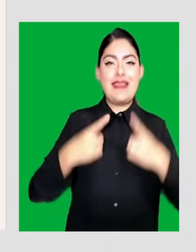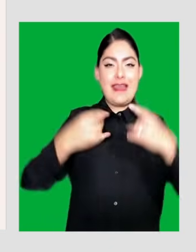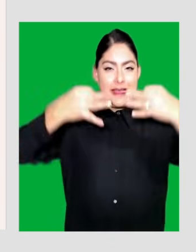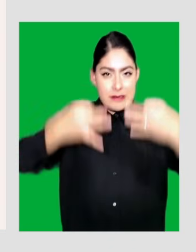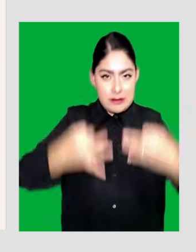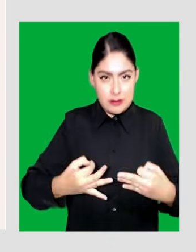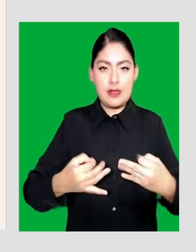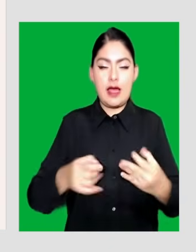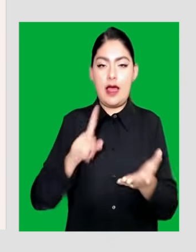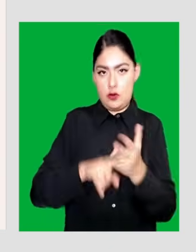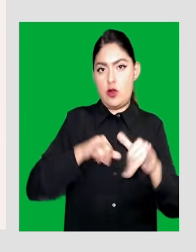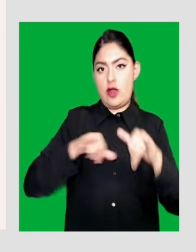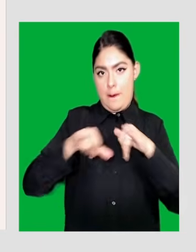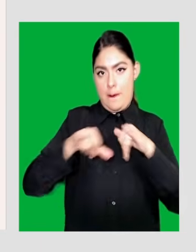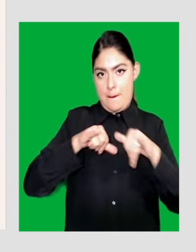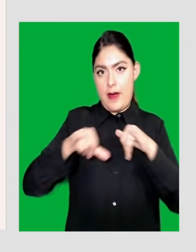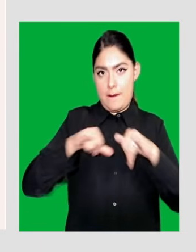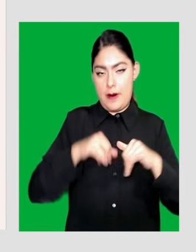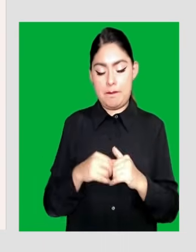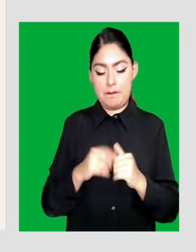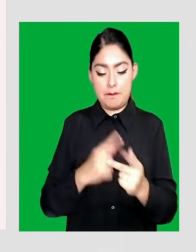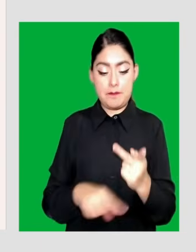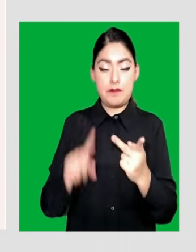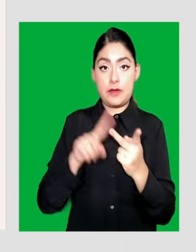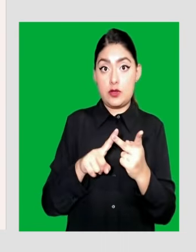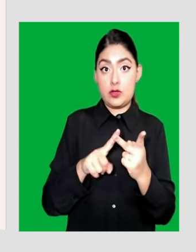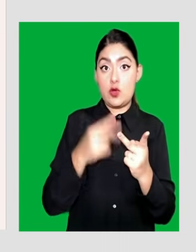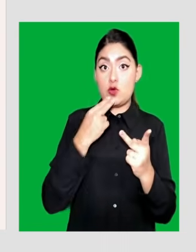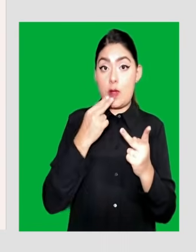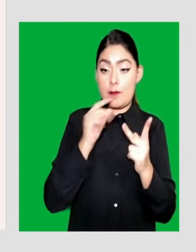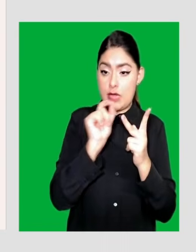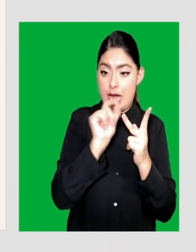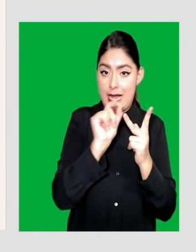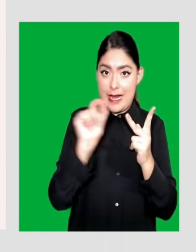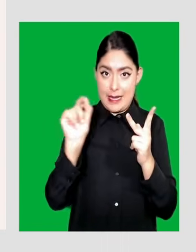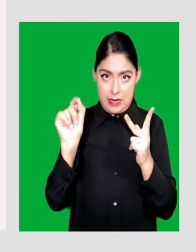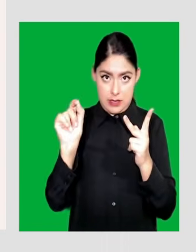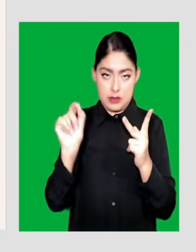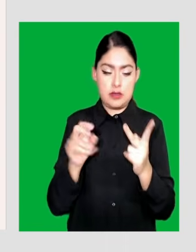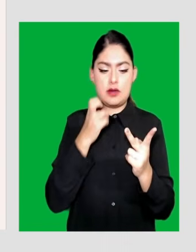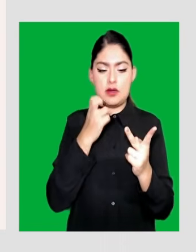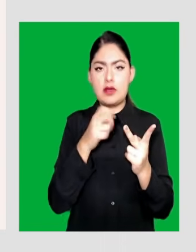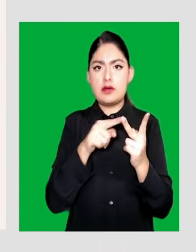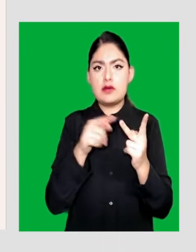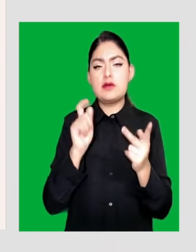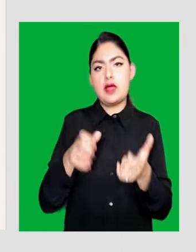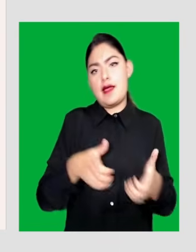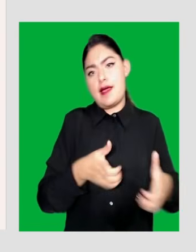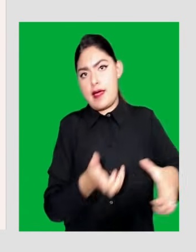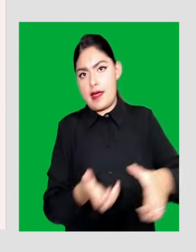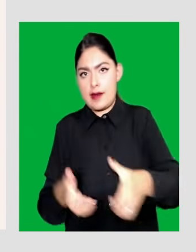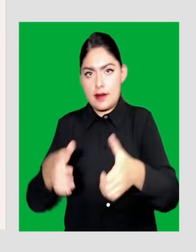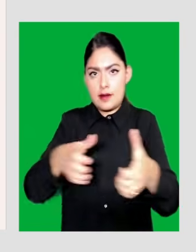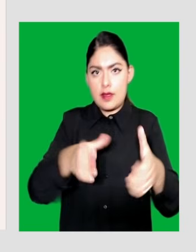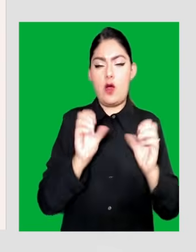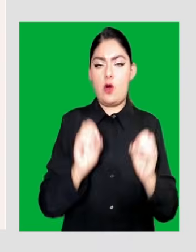que queremos marcar un lugar específico como una fuente en un parque. En el formato vectorial, este lugar se representa mediante